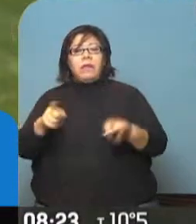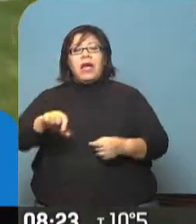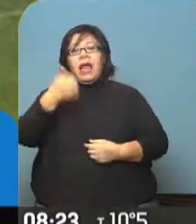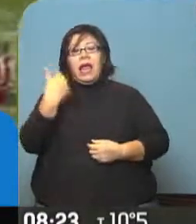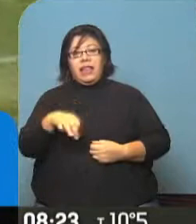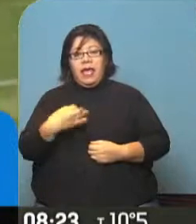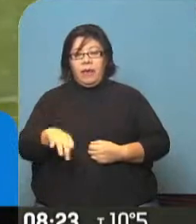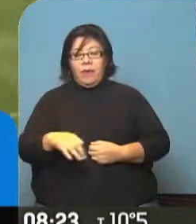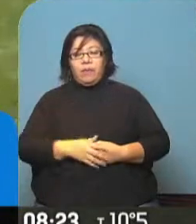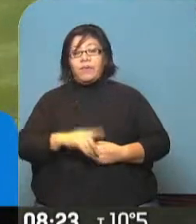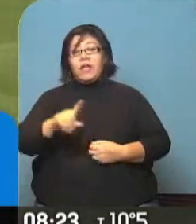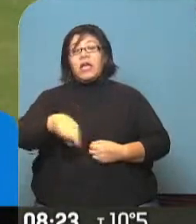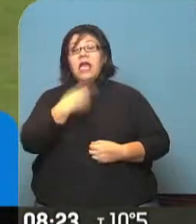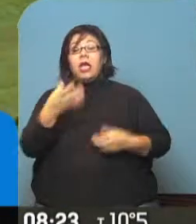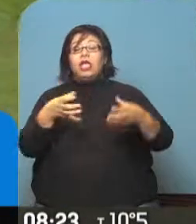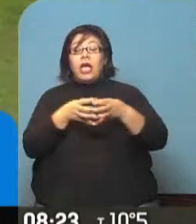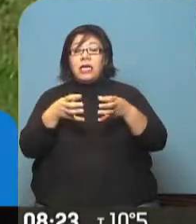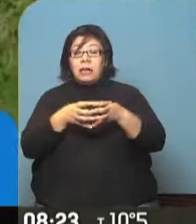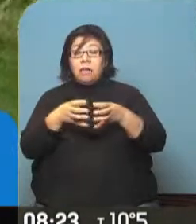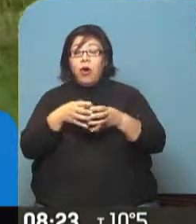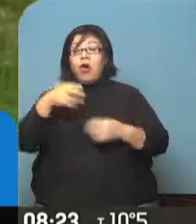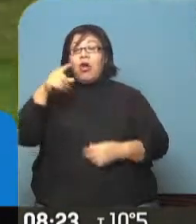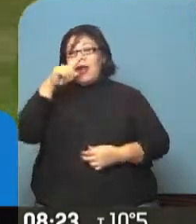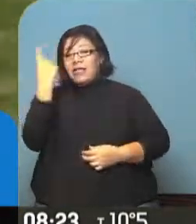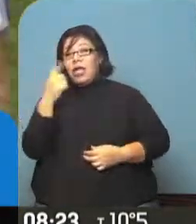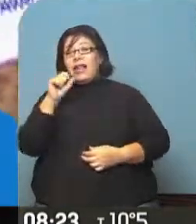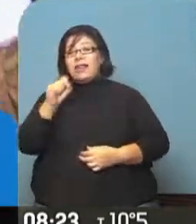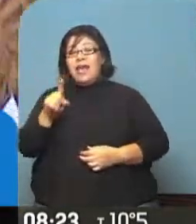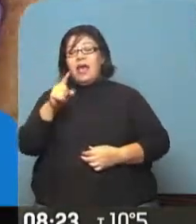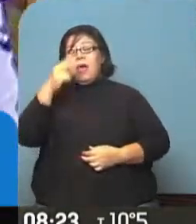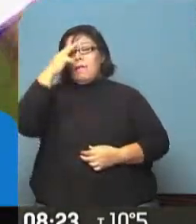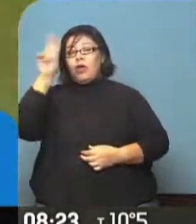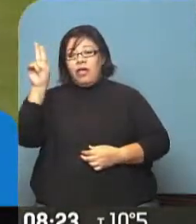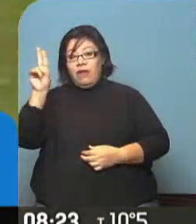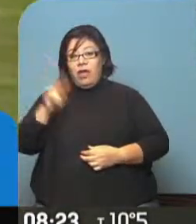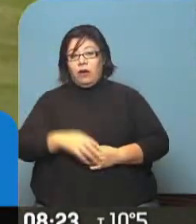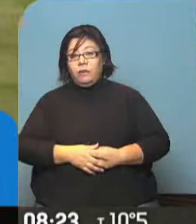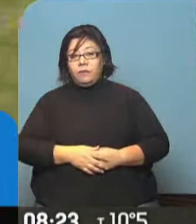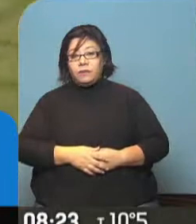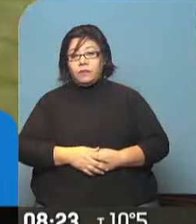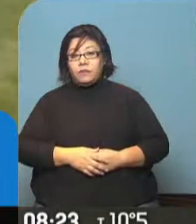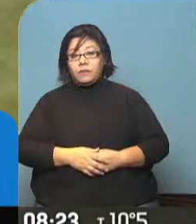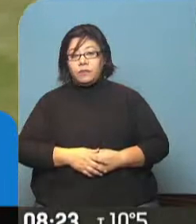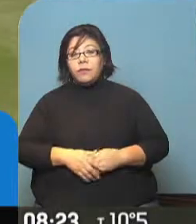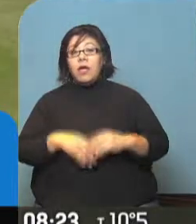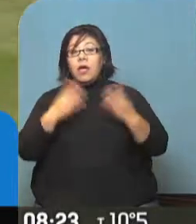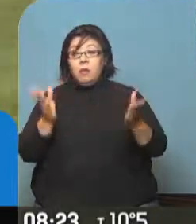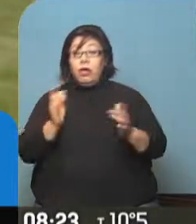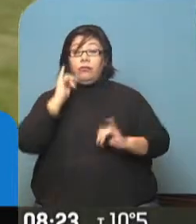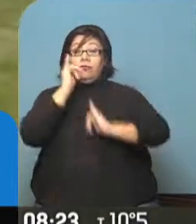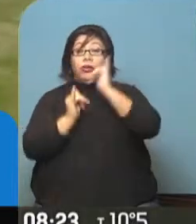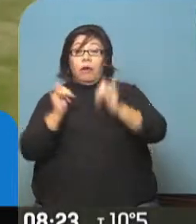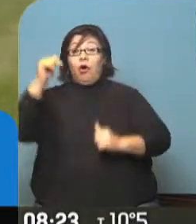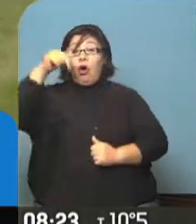difícil Nacional de Montevideo. Pero más allá de lo que observamos y como previa contamos lo que sucederá